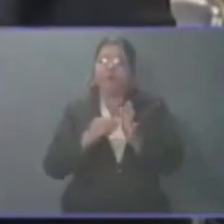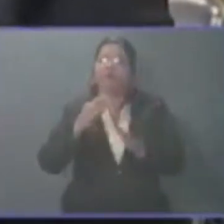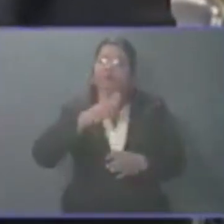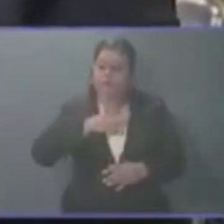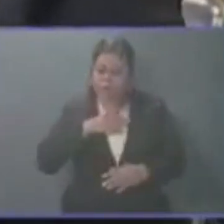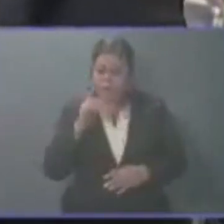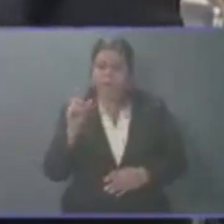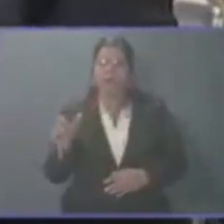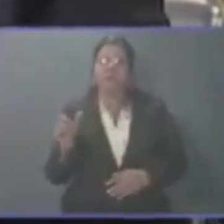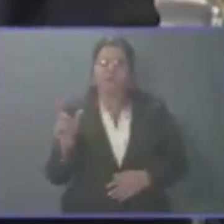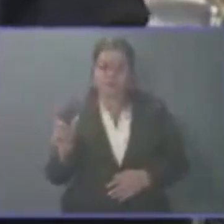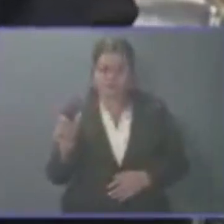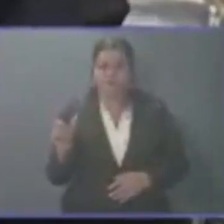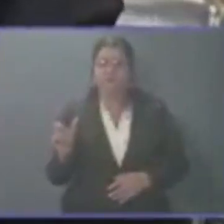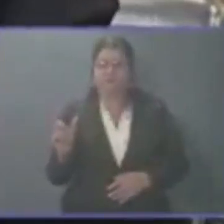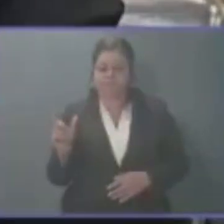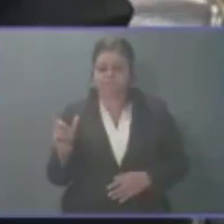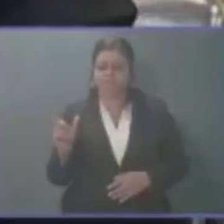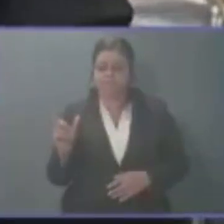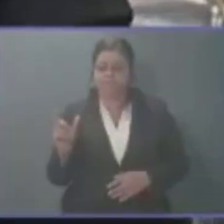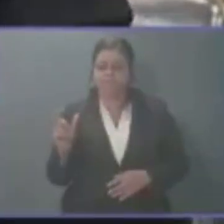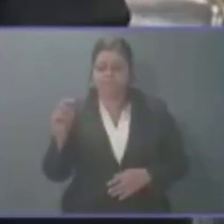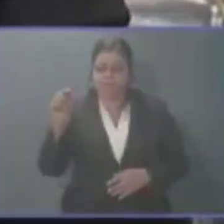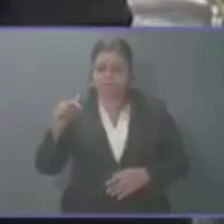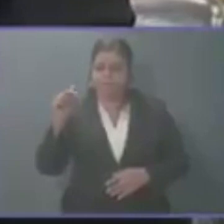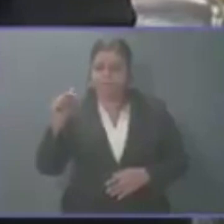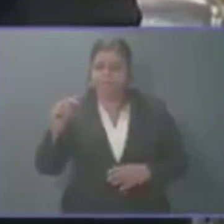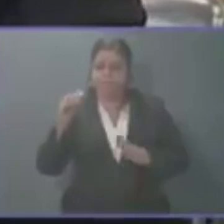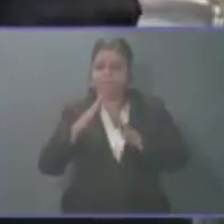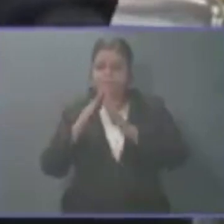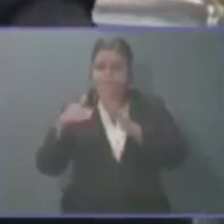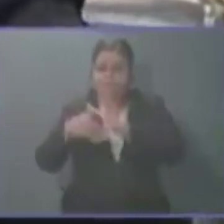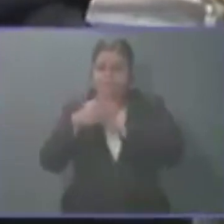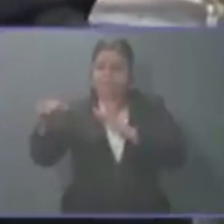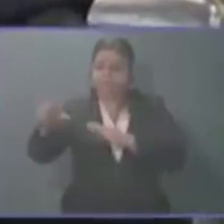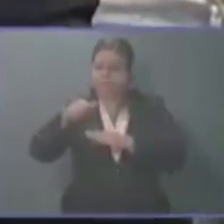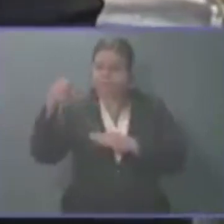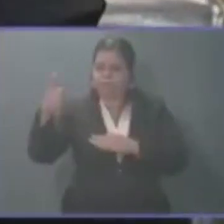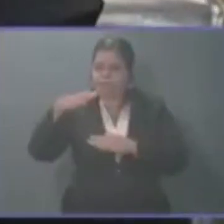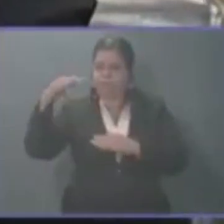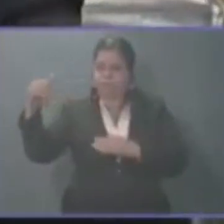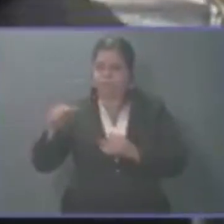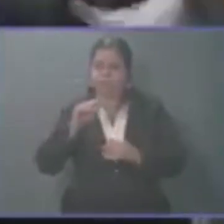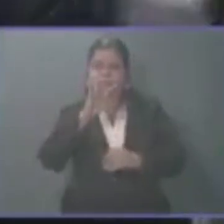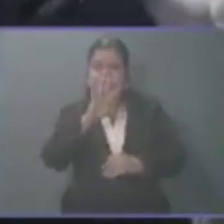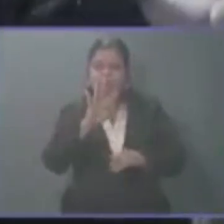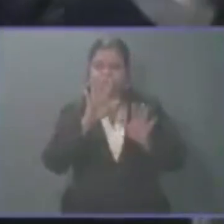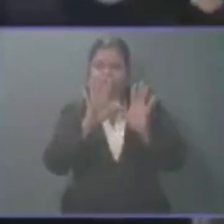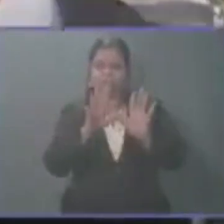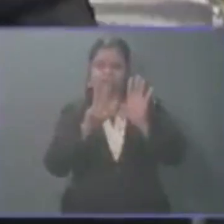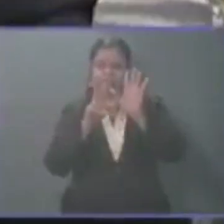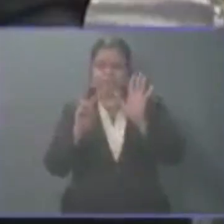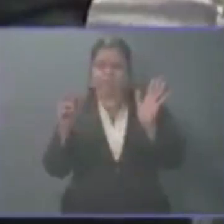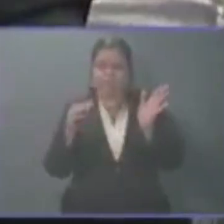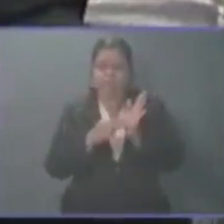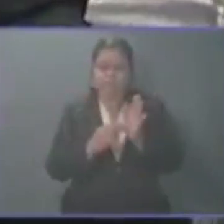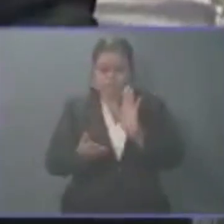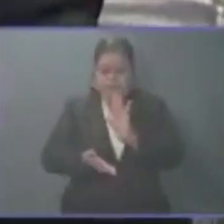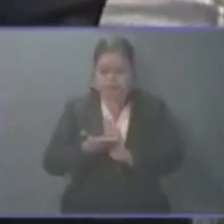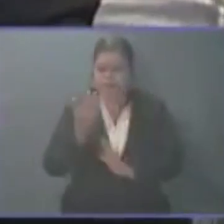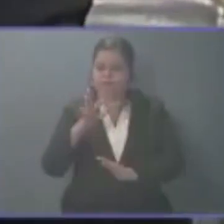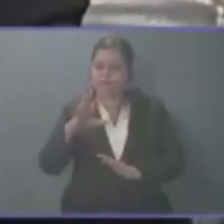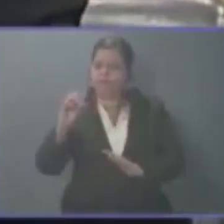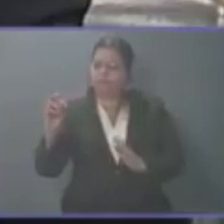DUI con dirección afuera del país. Y de esos 417 mil, más de 50 mil los